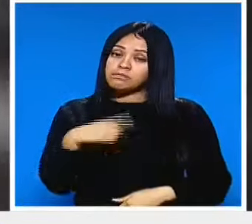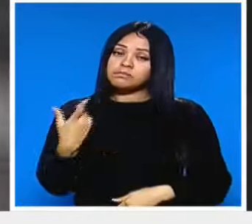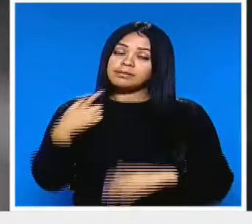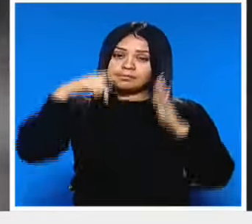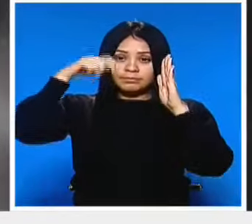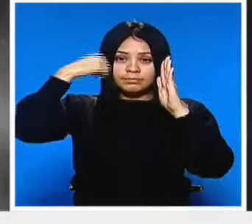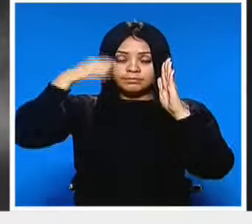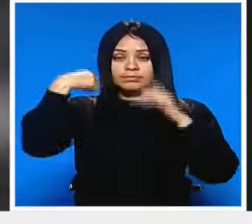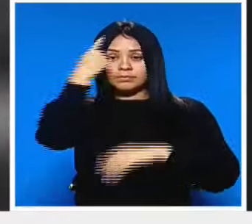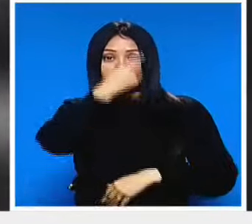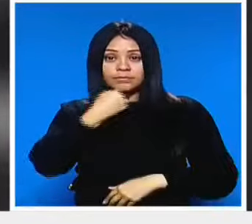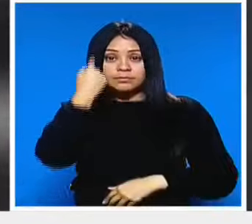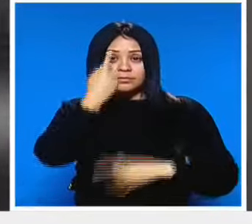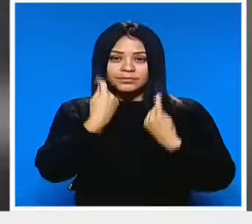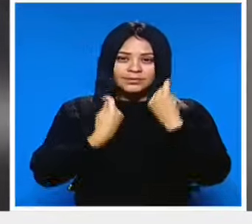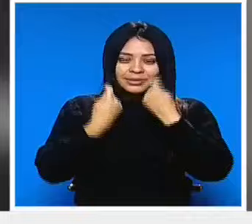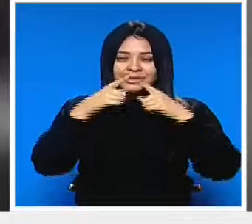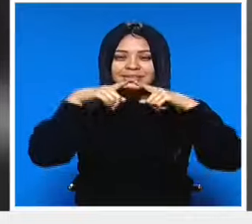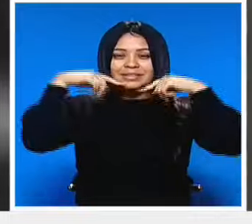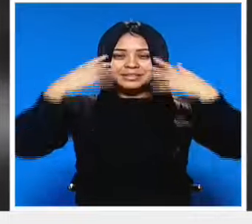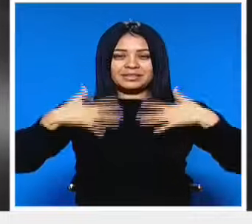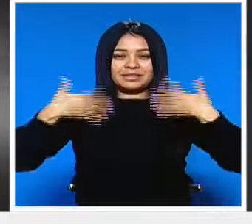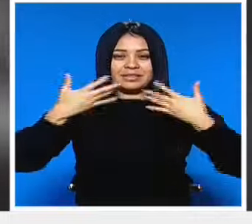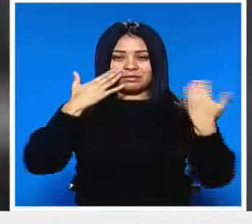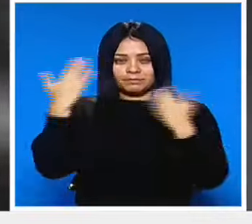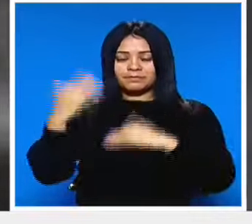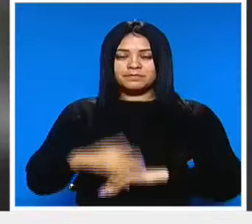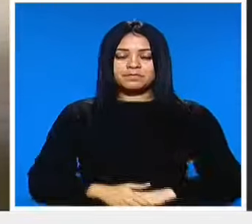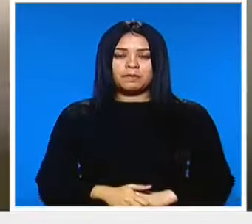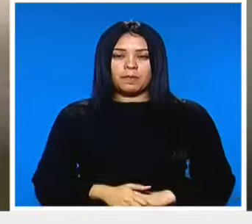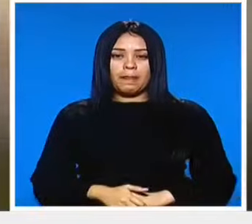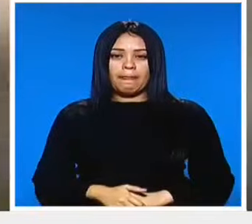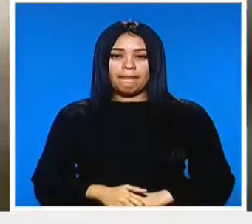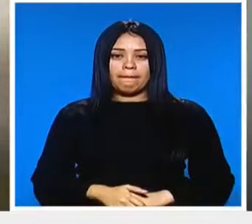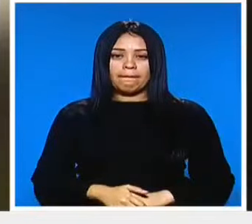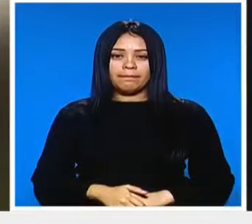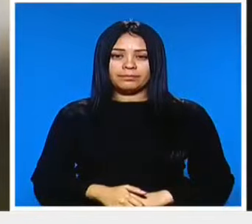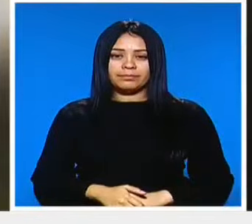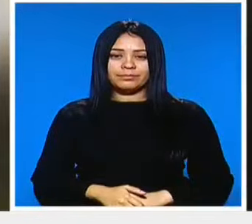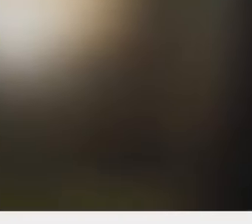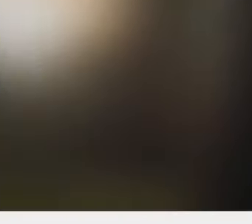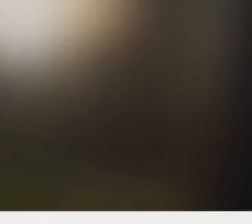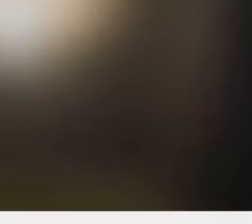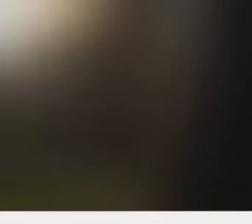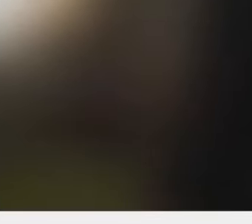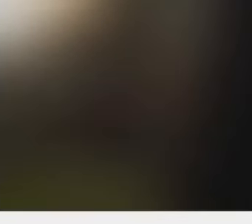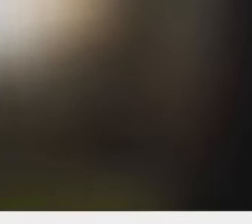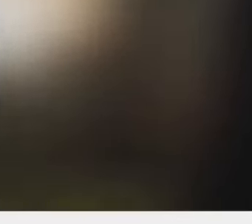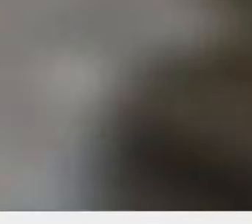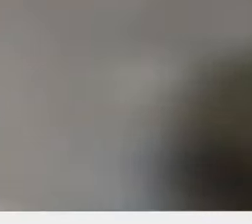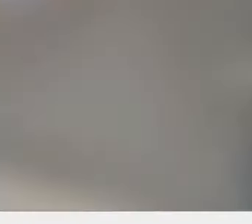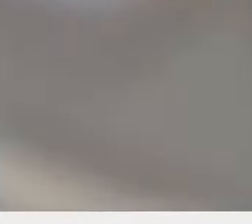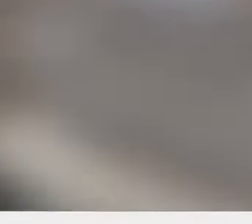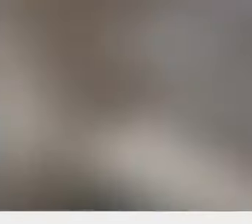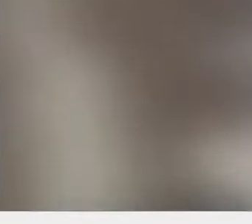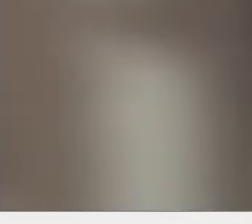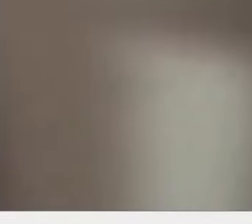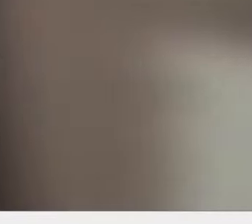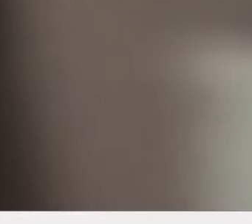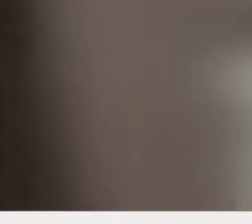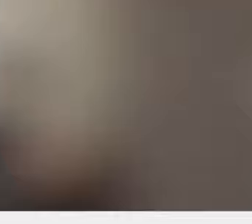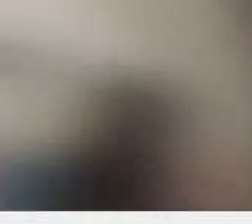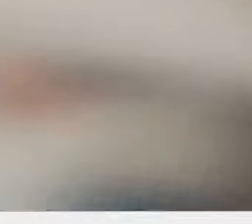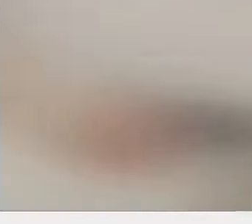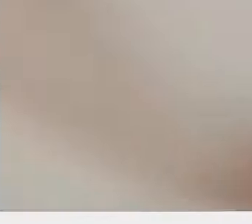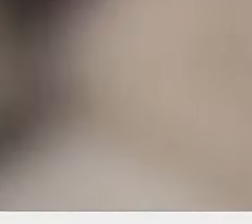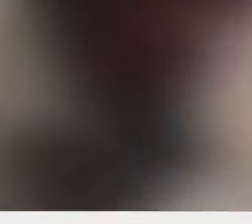la emoción en sus rostros. Aquí tenemos varios videos, miren esto. Bob, tu abuelo cumple 86 años y le caemos los 22 nietos